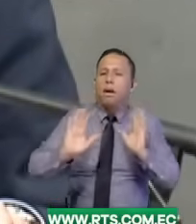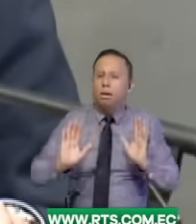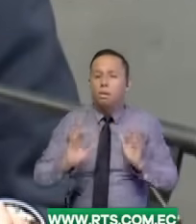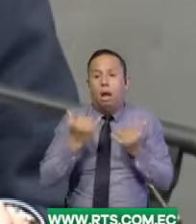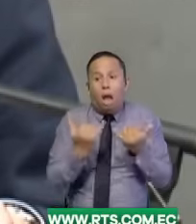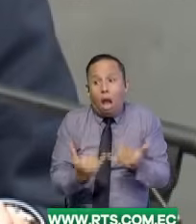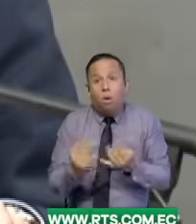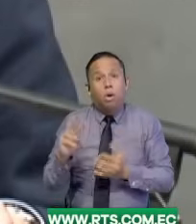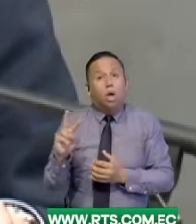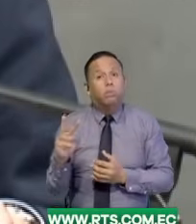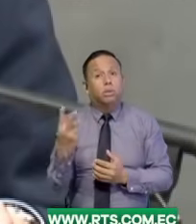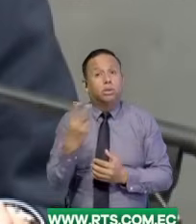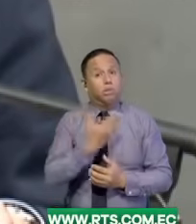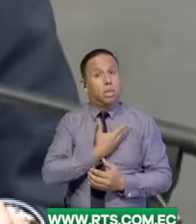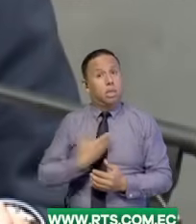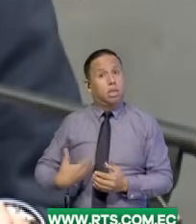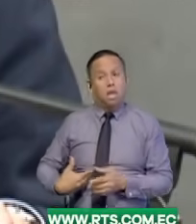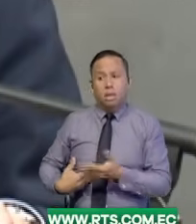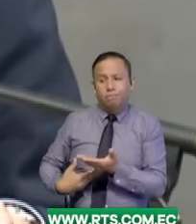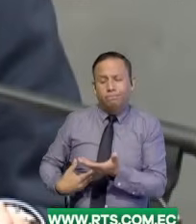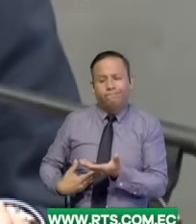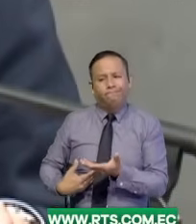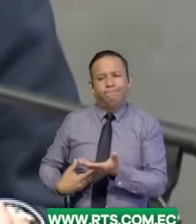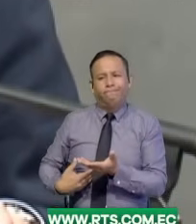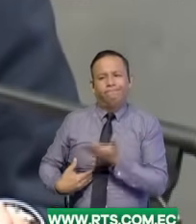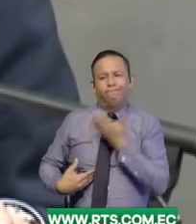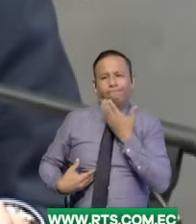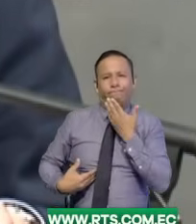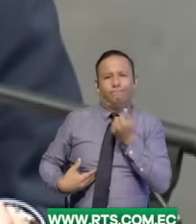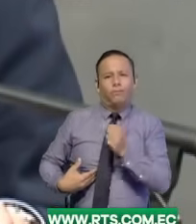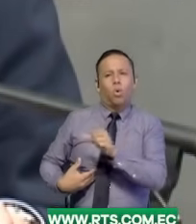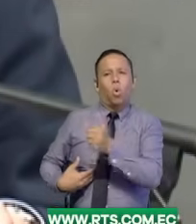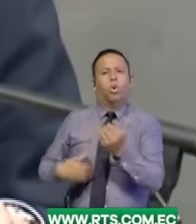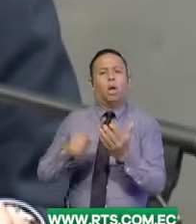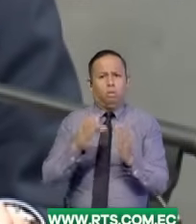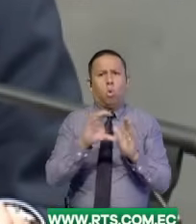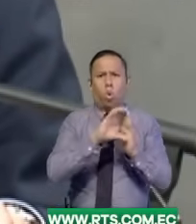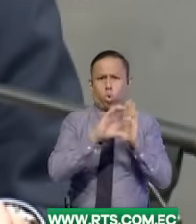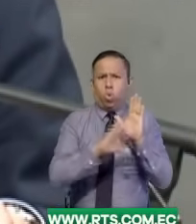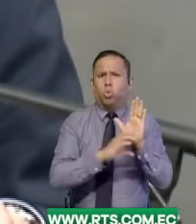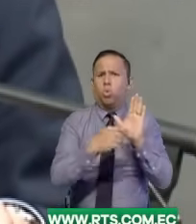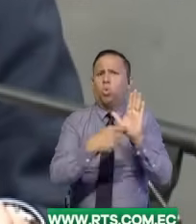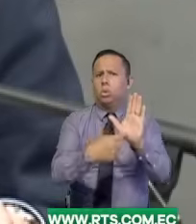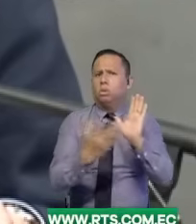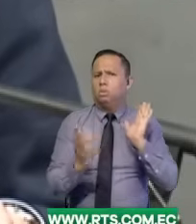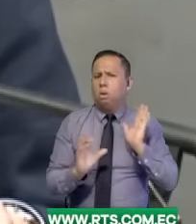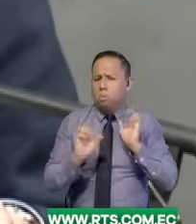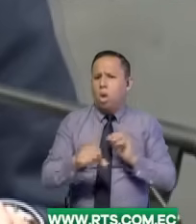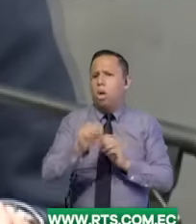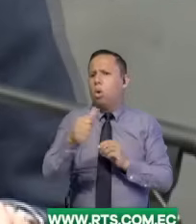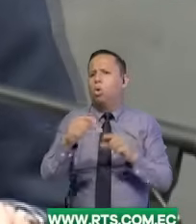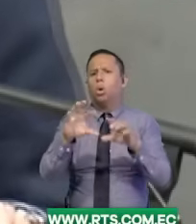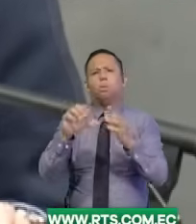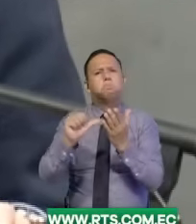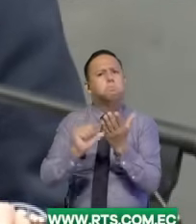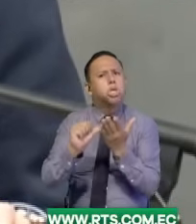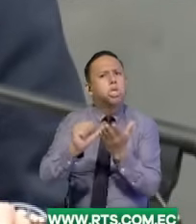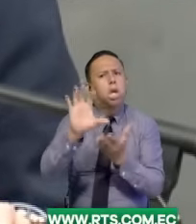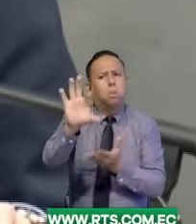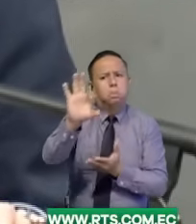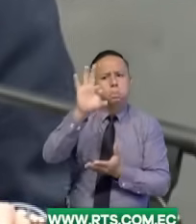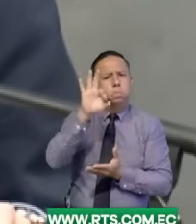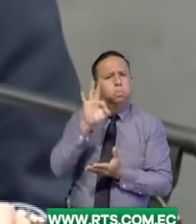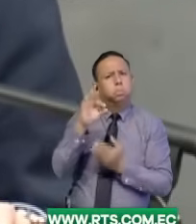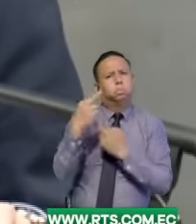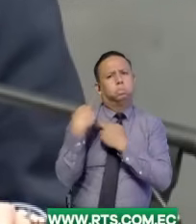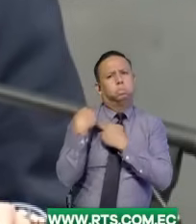se encargue la presidencia de la República a un ministerio, que es lo que establece la propia Constitución. Pero como le digo, son todavía hipotéticos. Bueno, eso sucedió